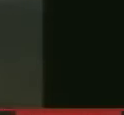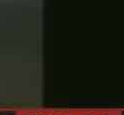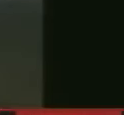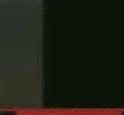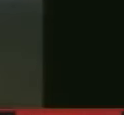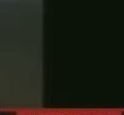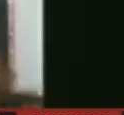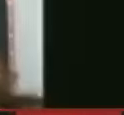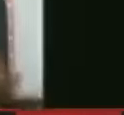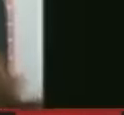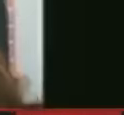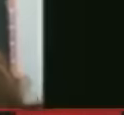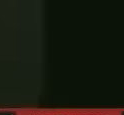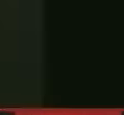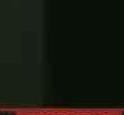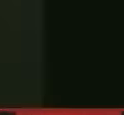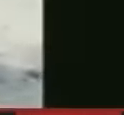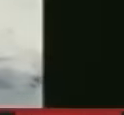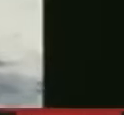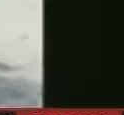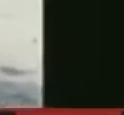la exhumación, la estamos viendo en pantalla,